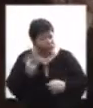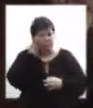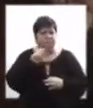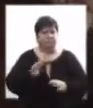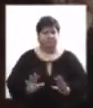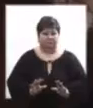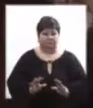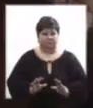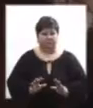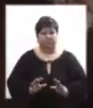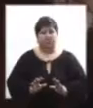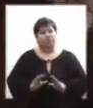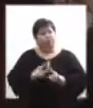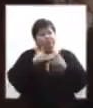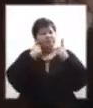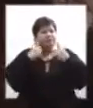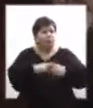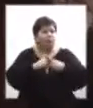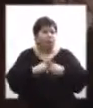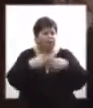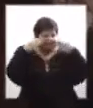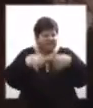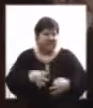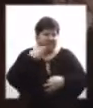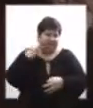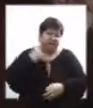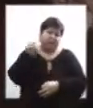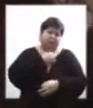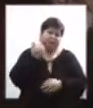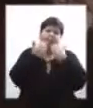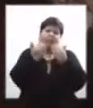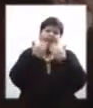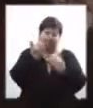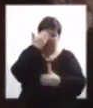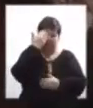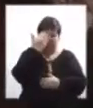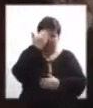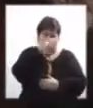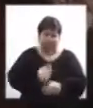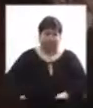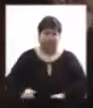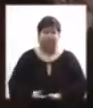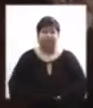tengamos la discusión por lo alto y discutamos lo realmente importante Muchas gracias señor presidente